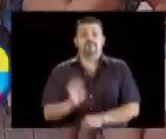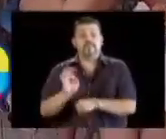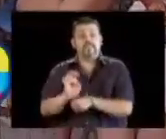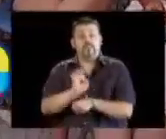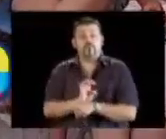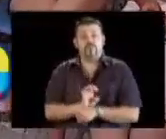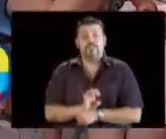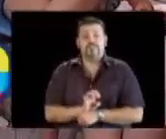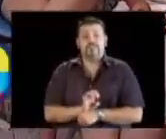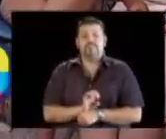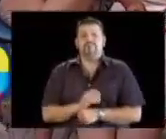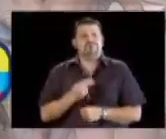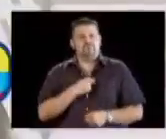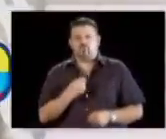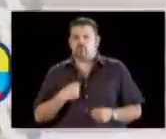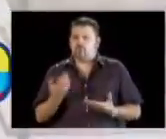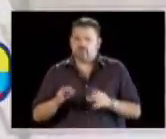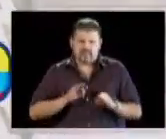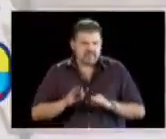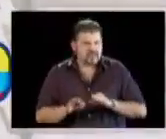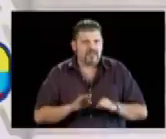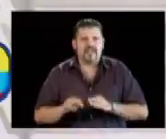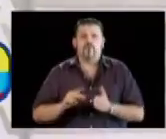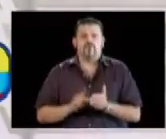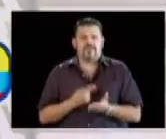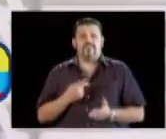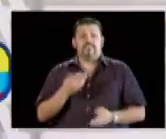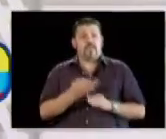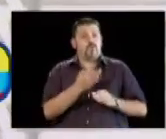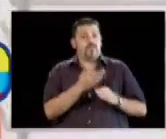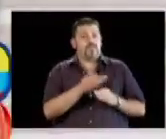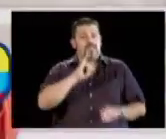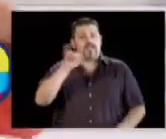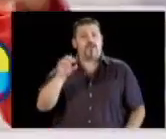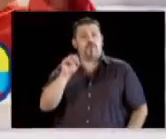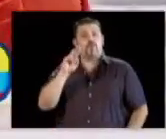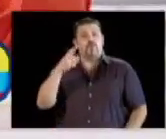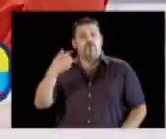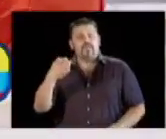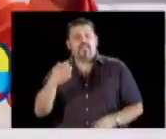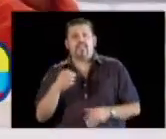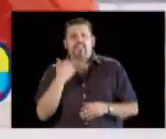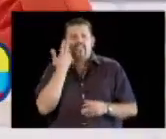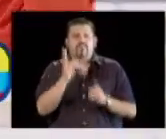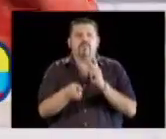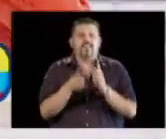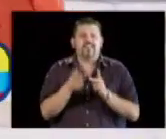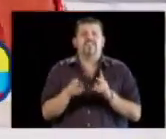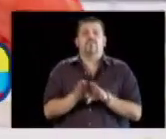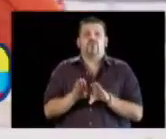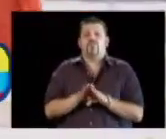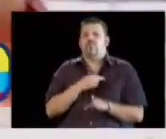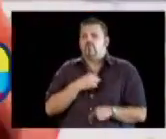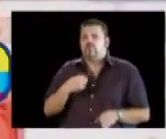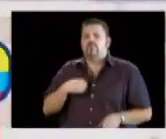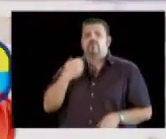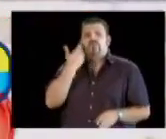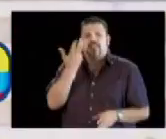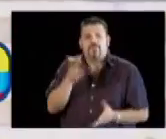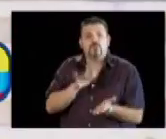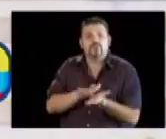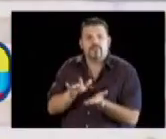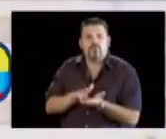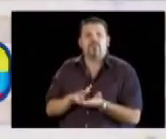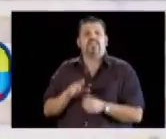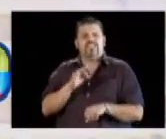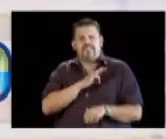Entonces, a trabajar muy arduamente, Jorge les va a platicar cómo queremos y cómo estamos convencidos de que podemos apoyar y aportar para